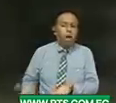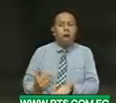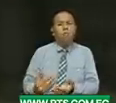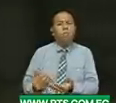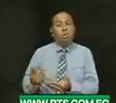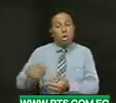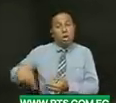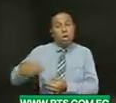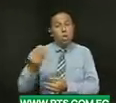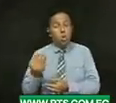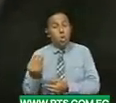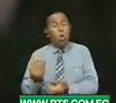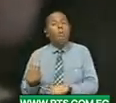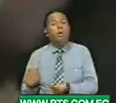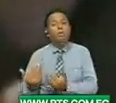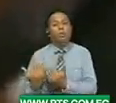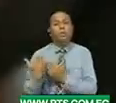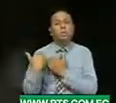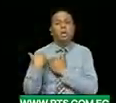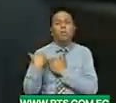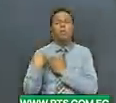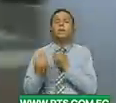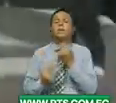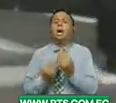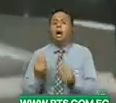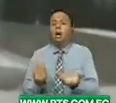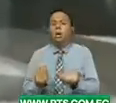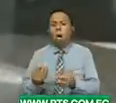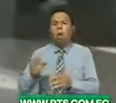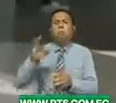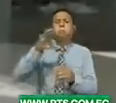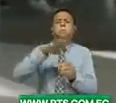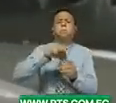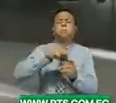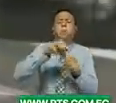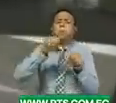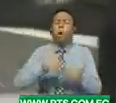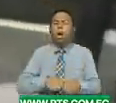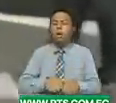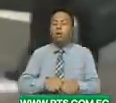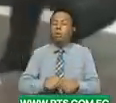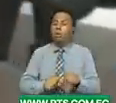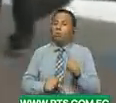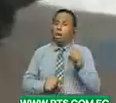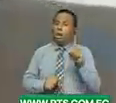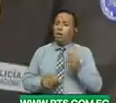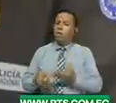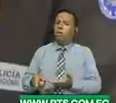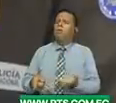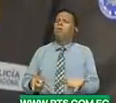menores. Y esa responsabilidad en el ámbito ya penal para el cometimiento del delito sigue siendo